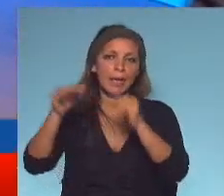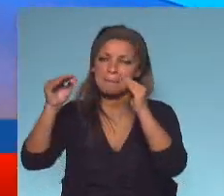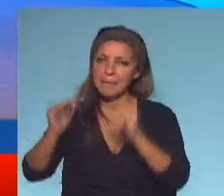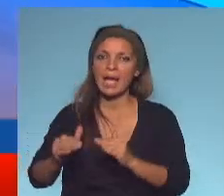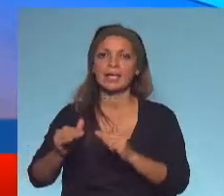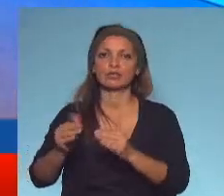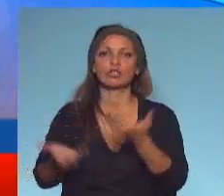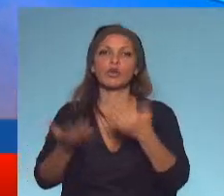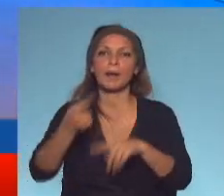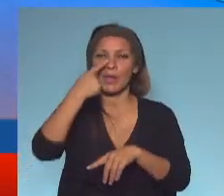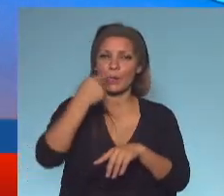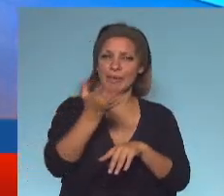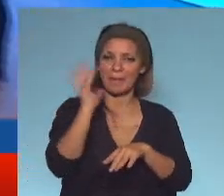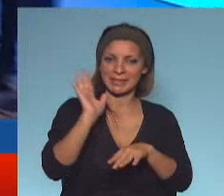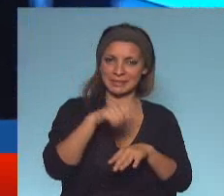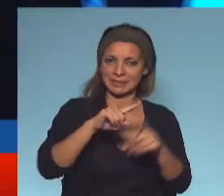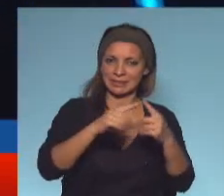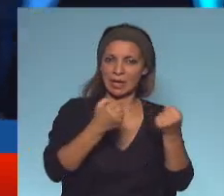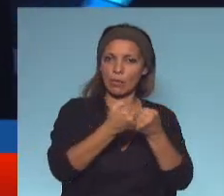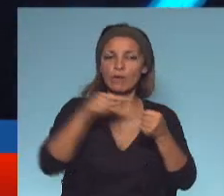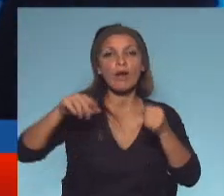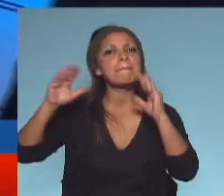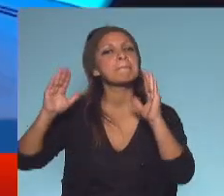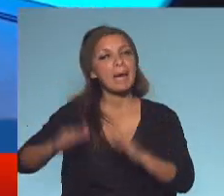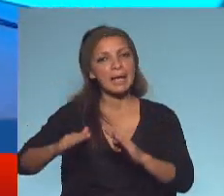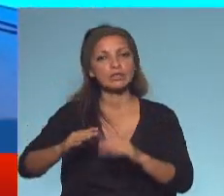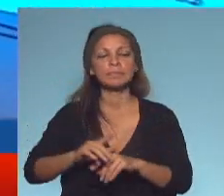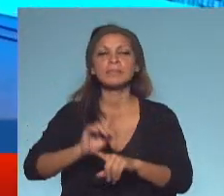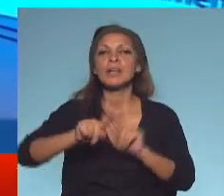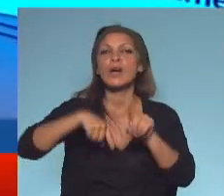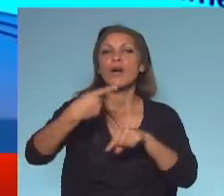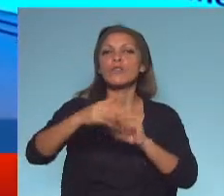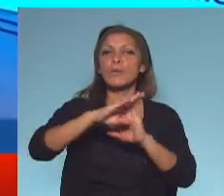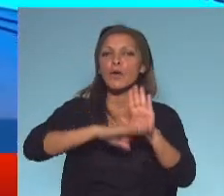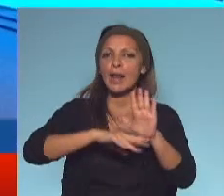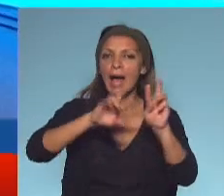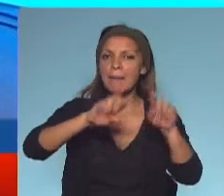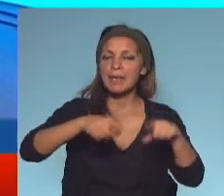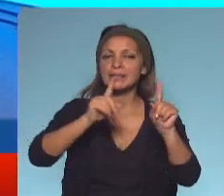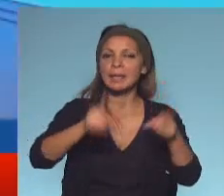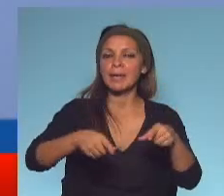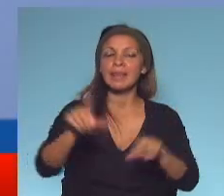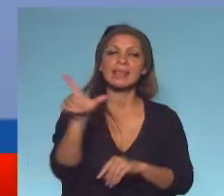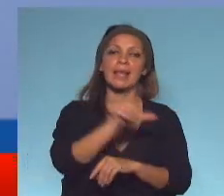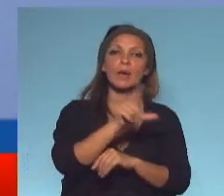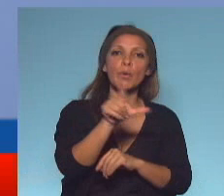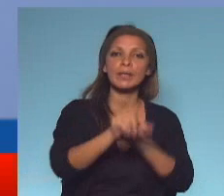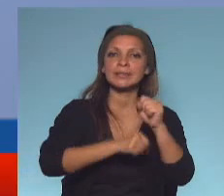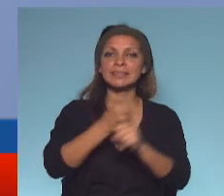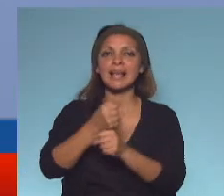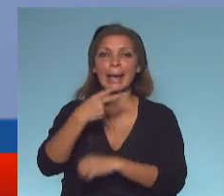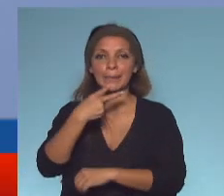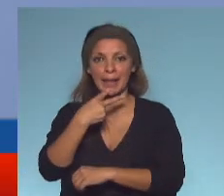respecto al último acuerdo. Un programa que se va a extender los días de semana, de lunes a